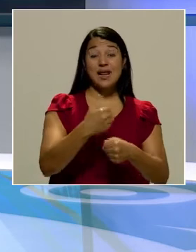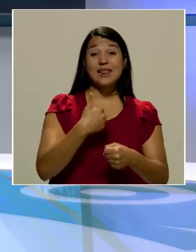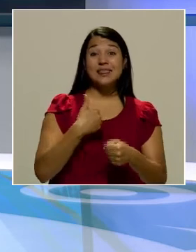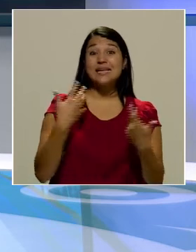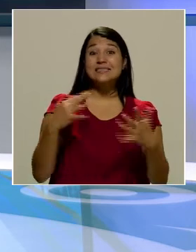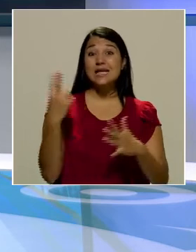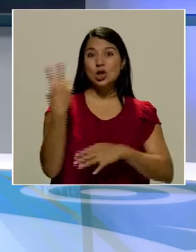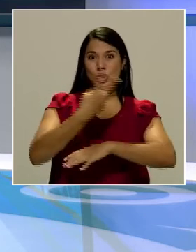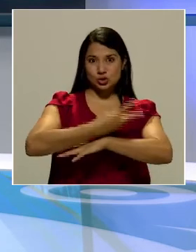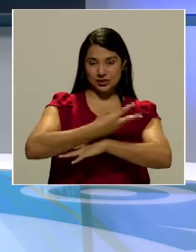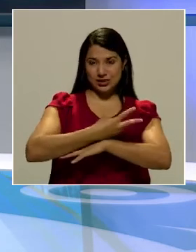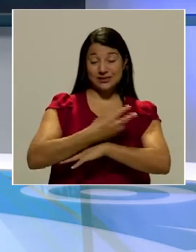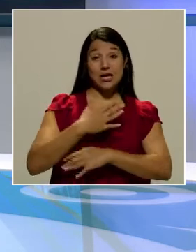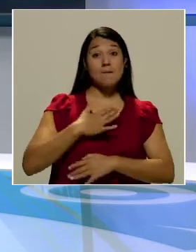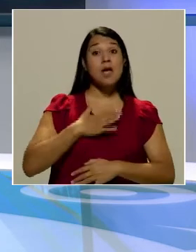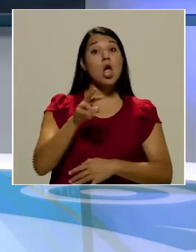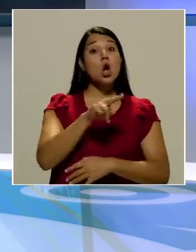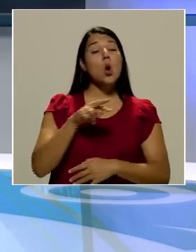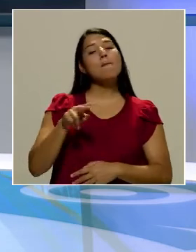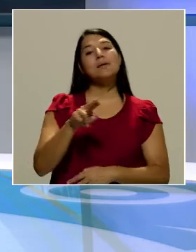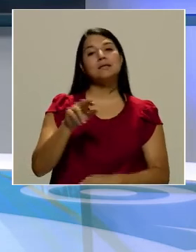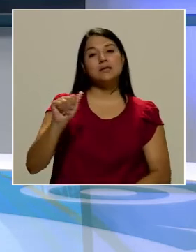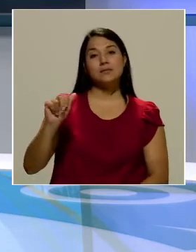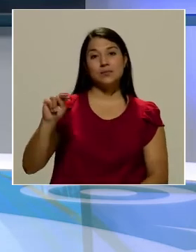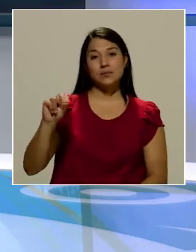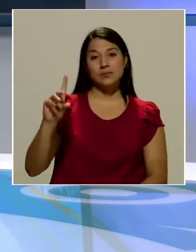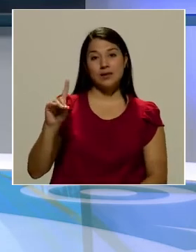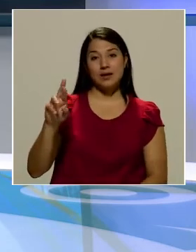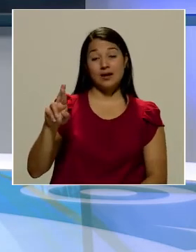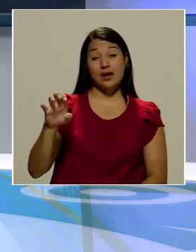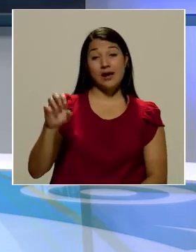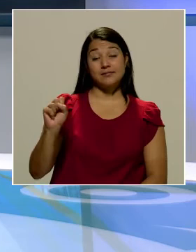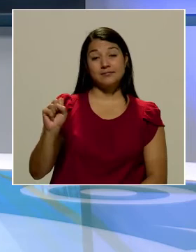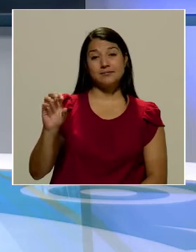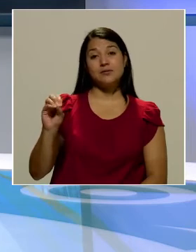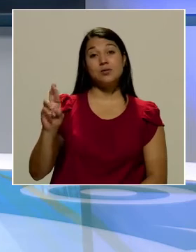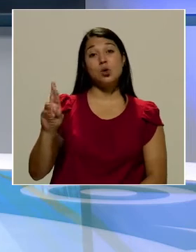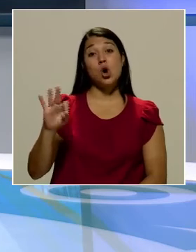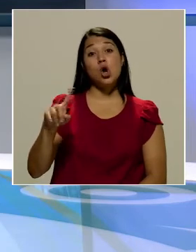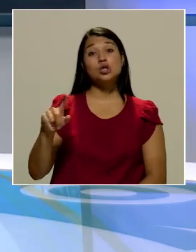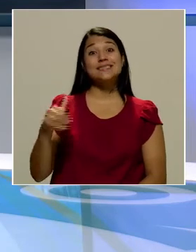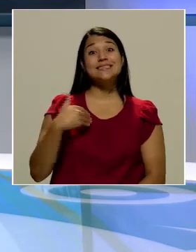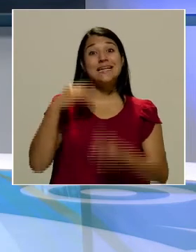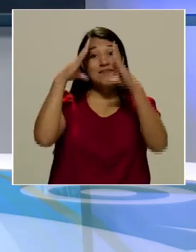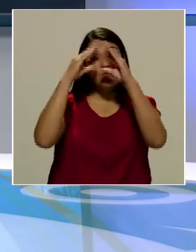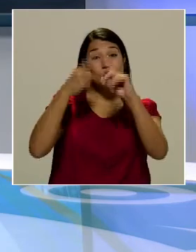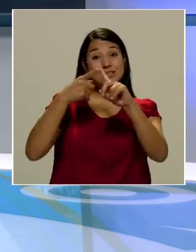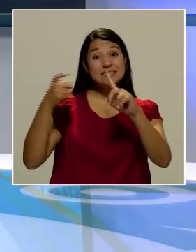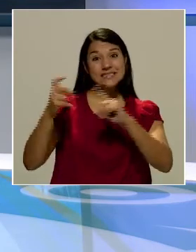la carretera. El compañero Andrés Ortiz nos informa en vivo desde Caldera. Buenas noches, Andrés.